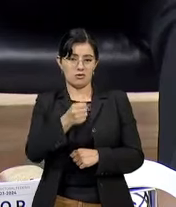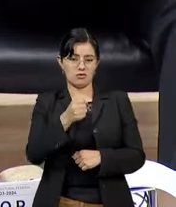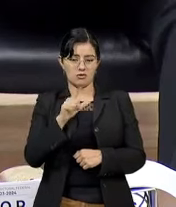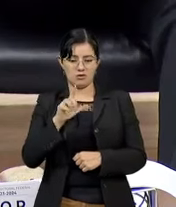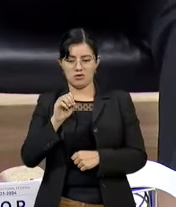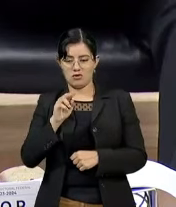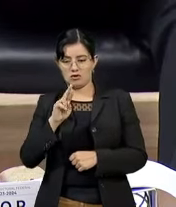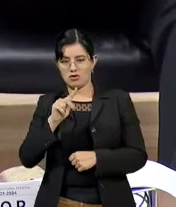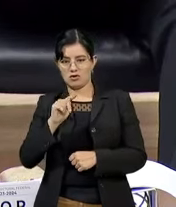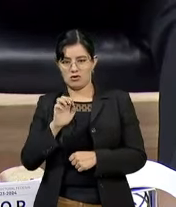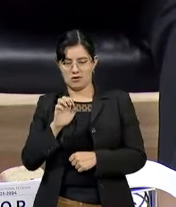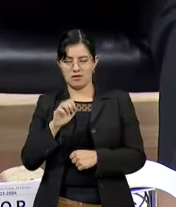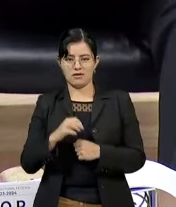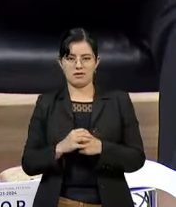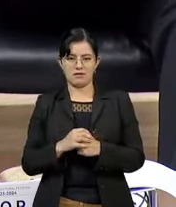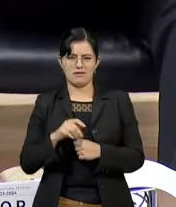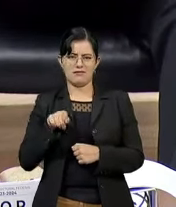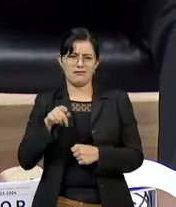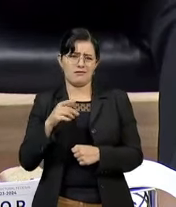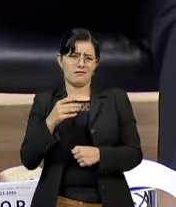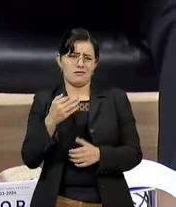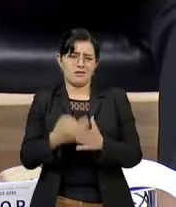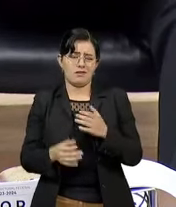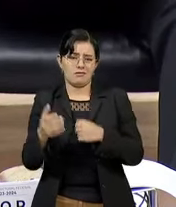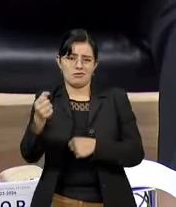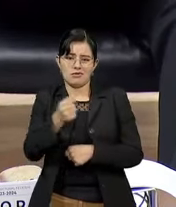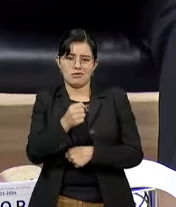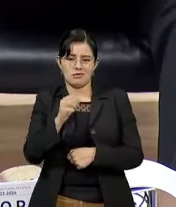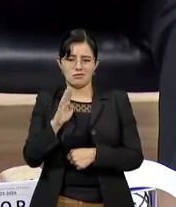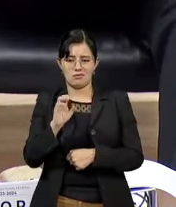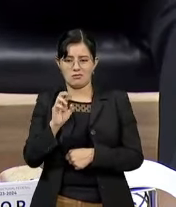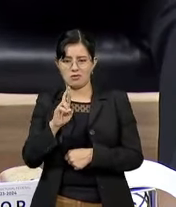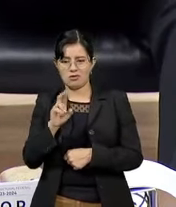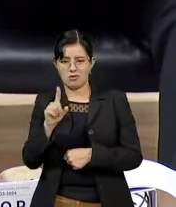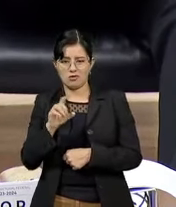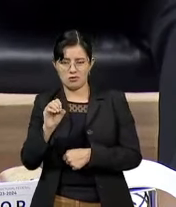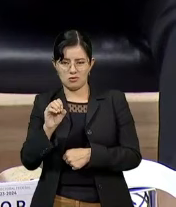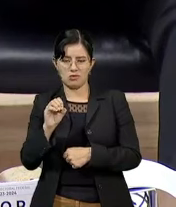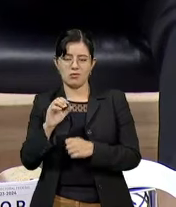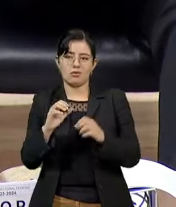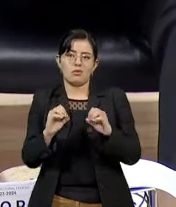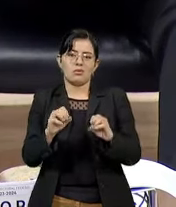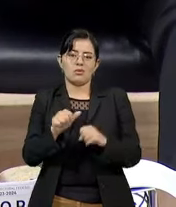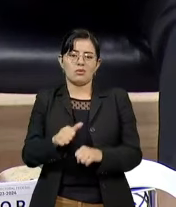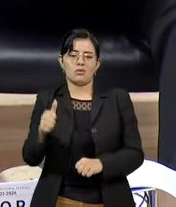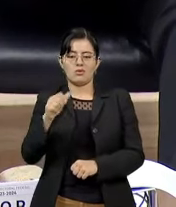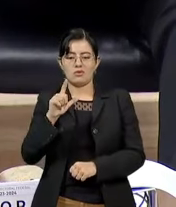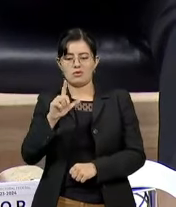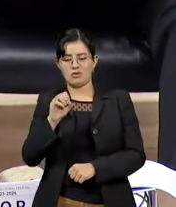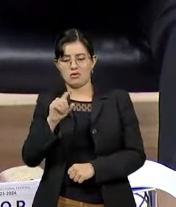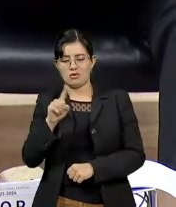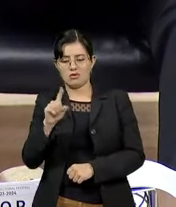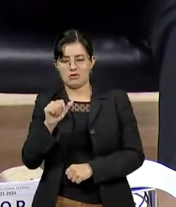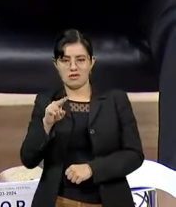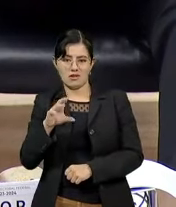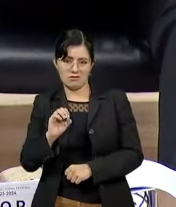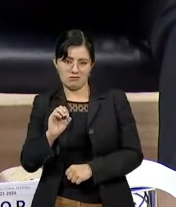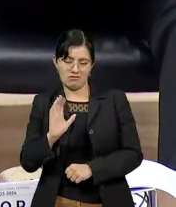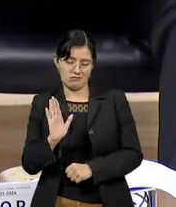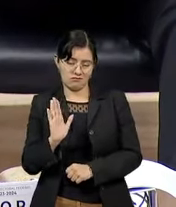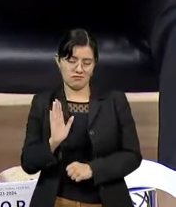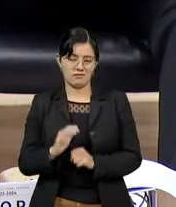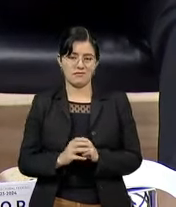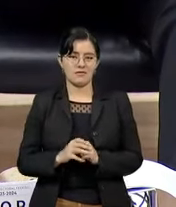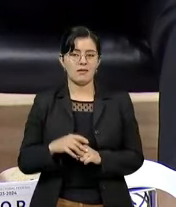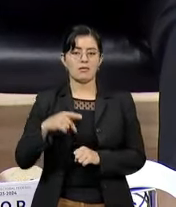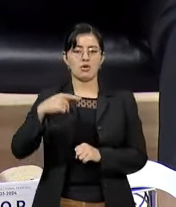raki O a broso o a Lozano es nada seria y dentro de sus